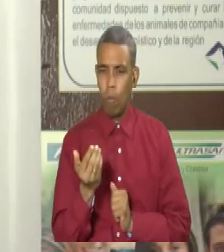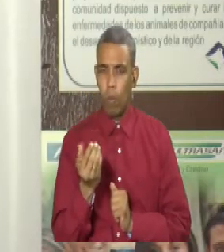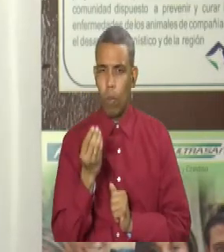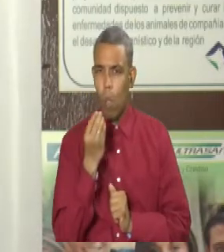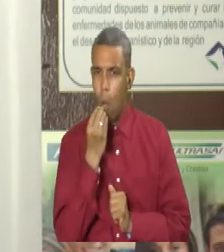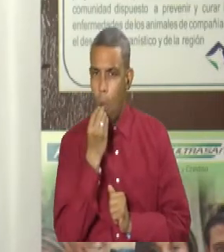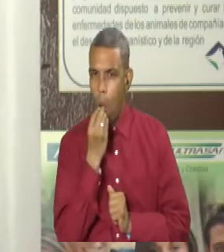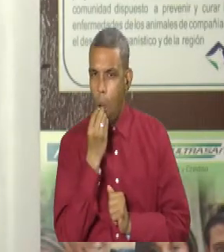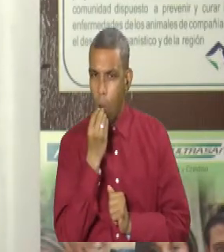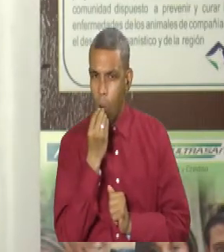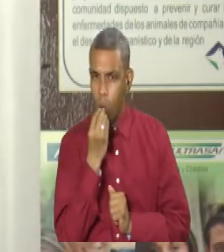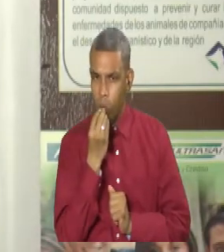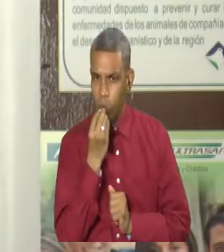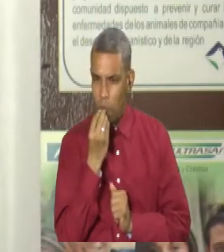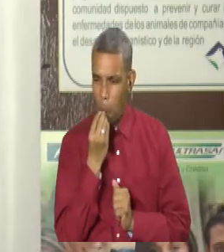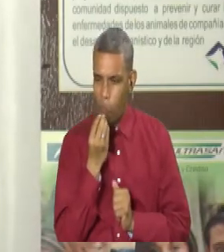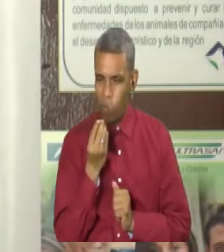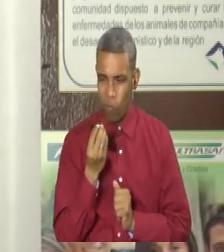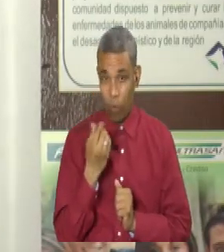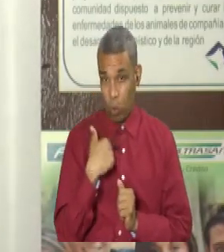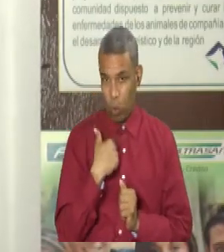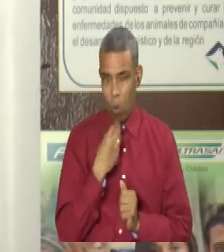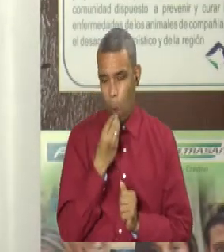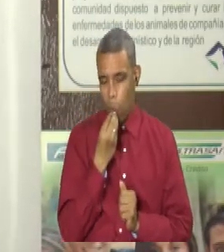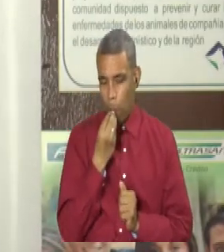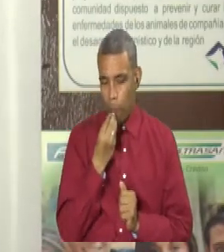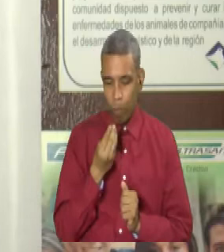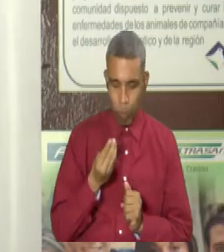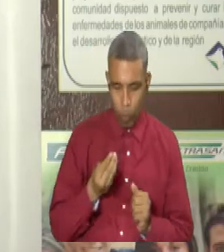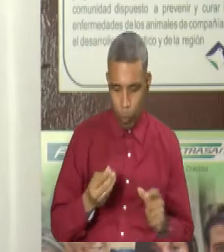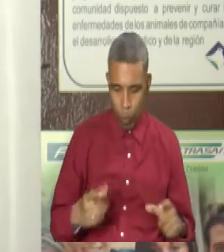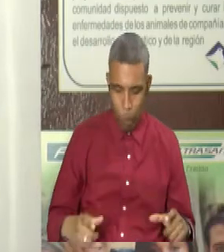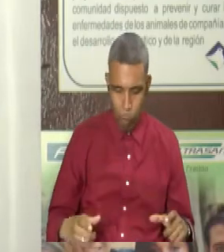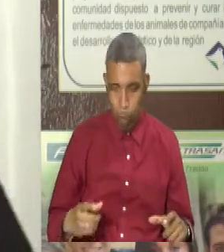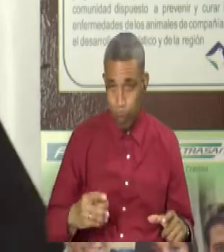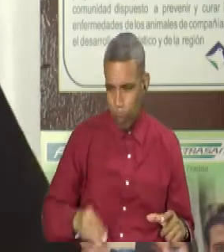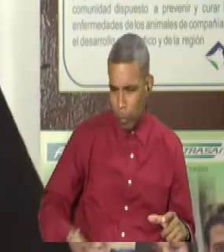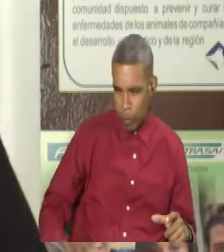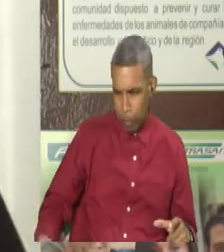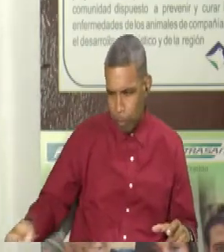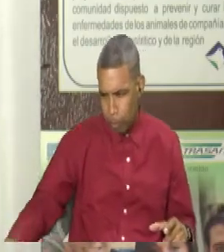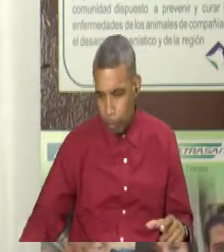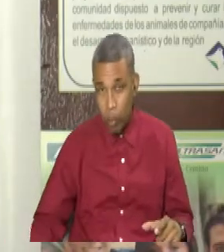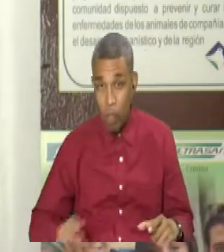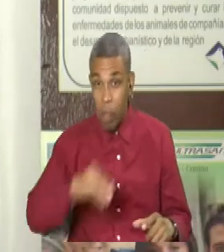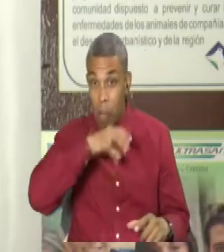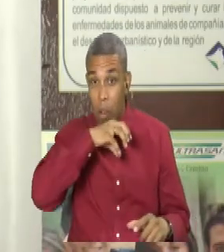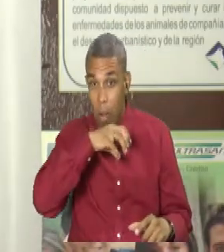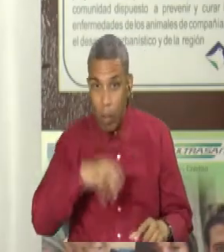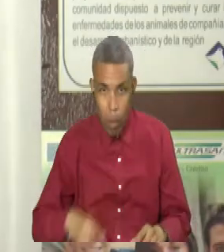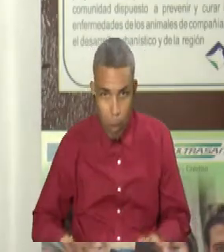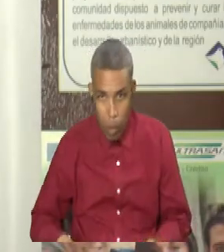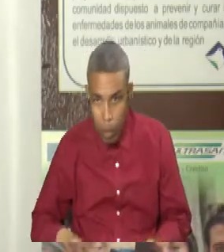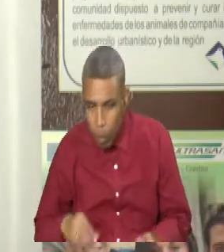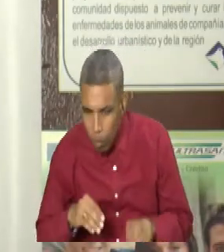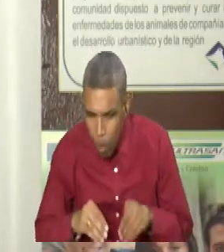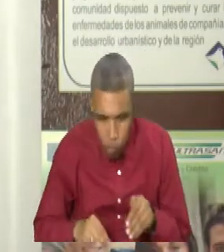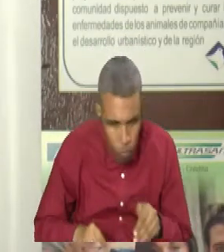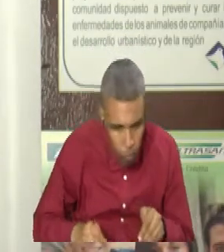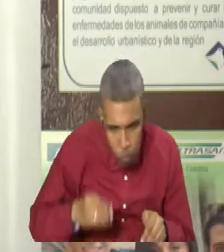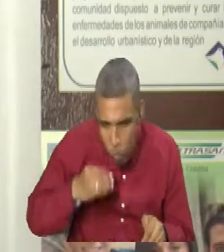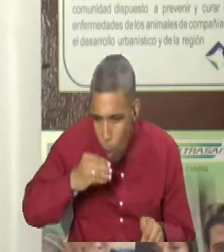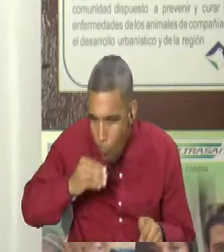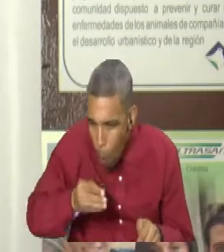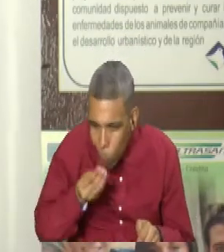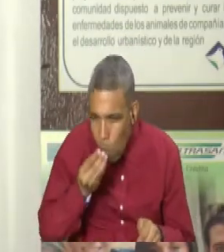los perros, les puedo decir que eso no es cierto. O sea, eso sigue siendo un mito. ¿Por qué? Porque generalmente los